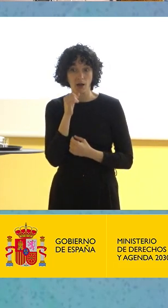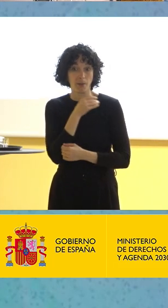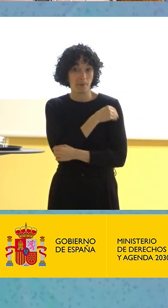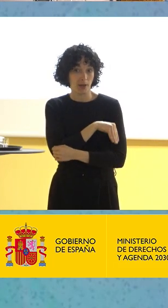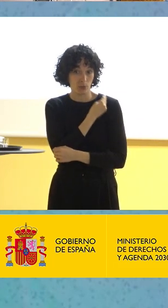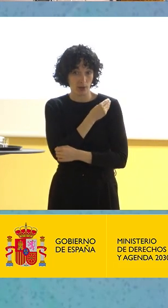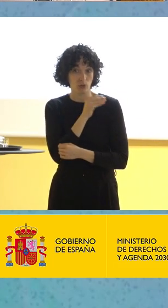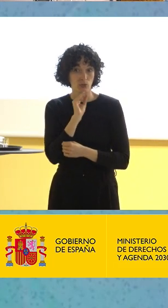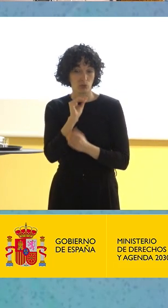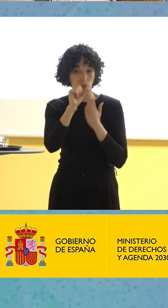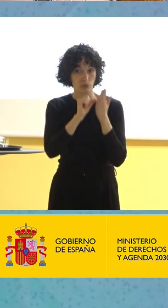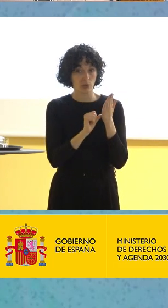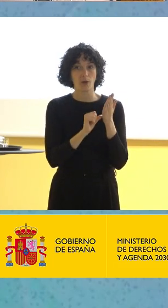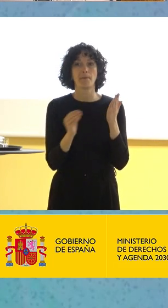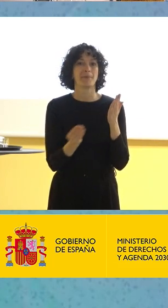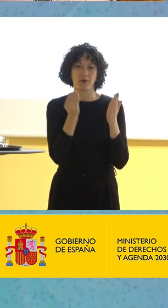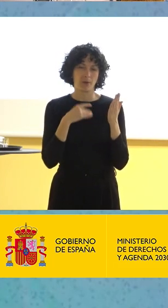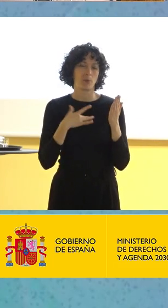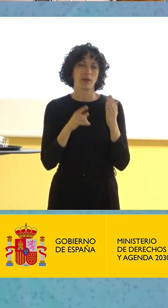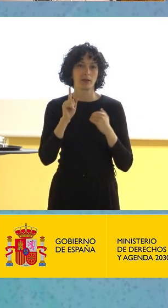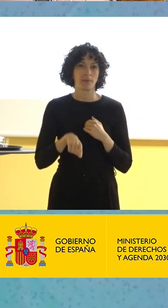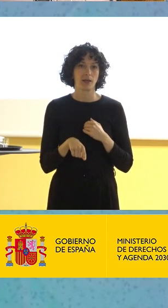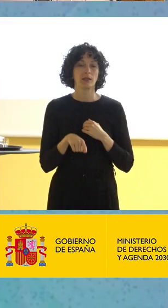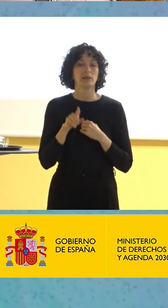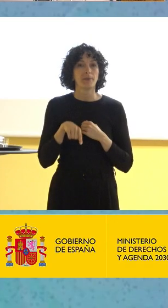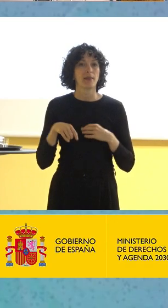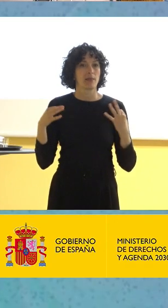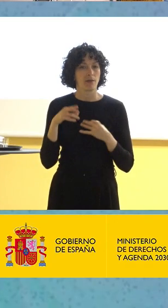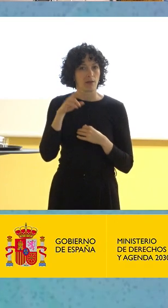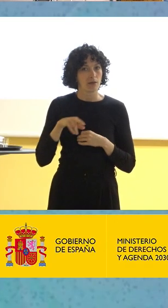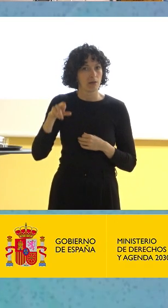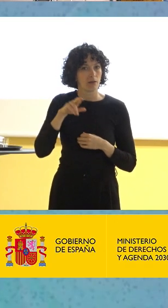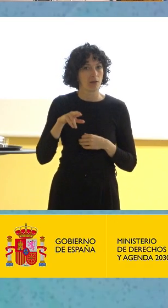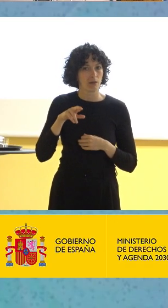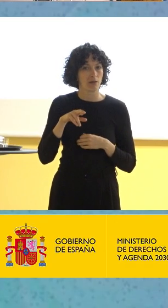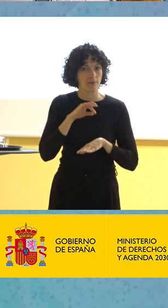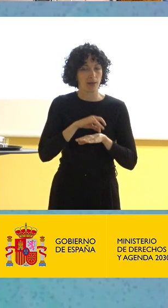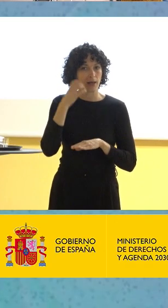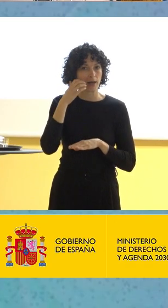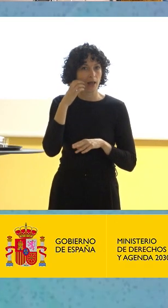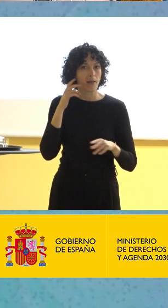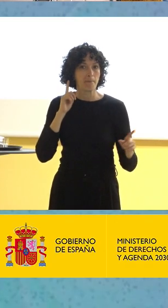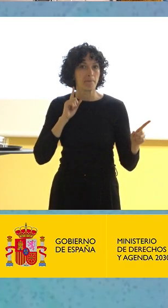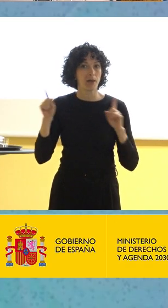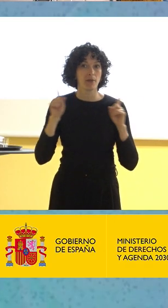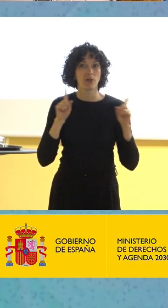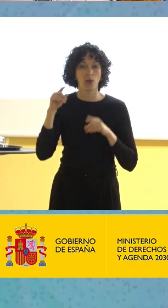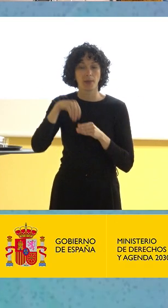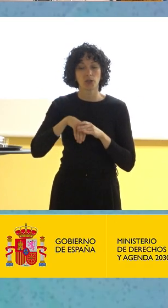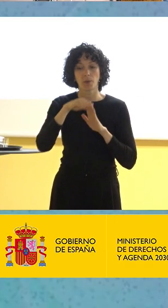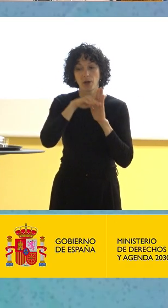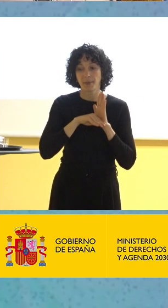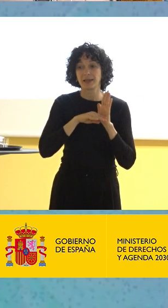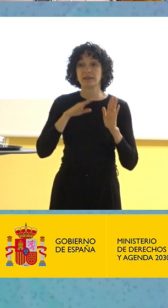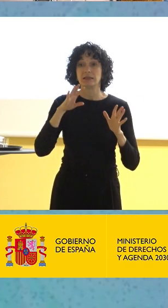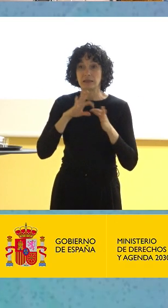mejorable y también se debería de incidir sobre todo en la prevención de ERR en aquellos programas que tienen que ver con los